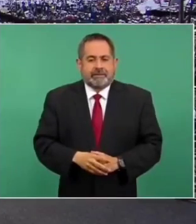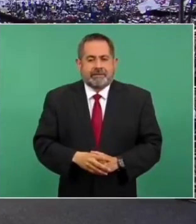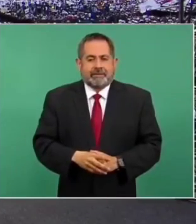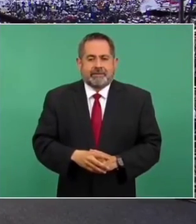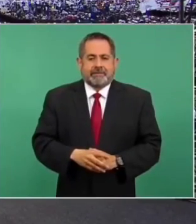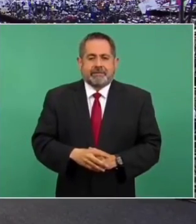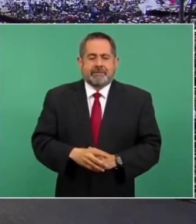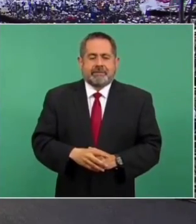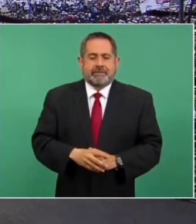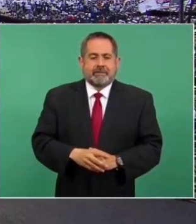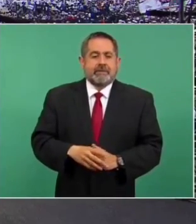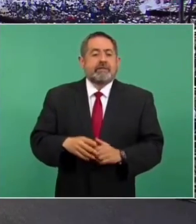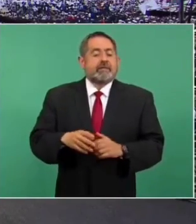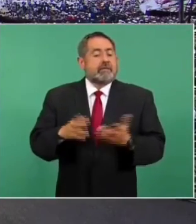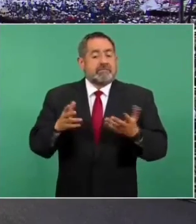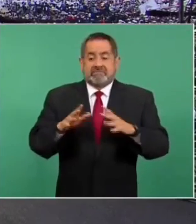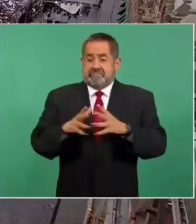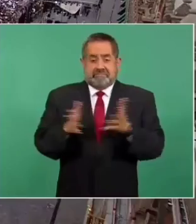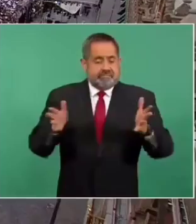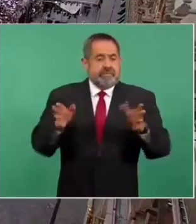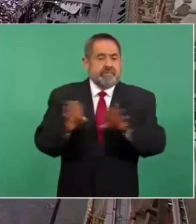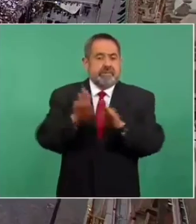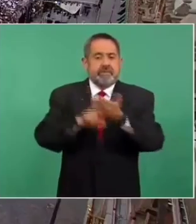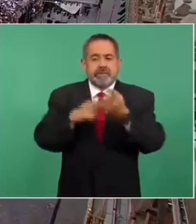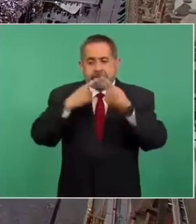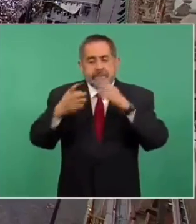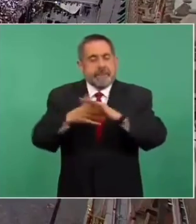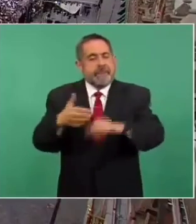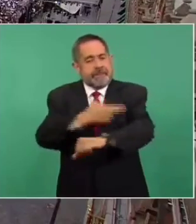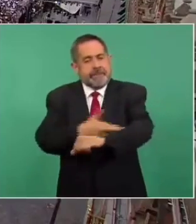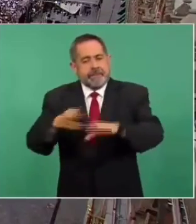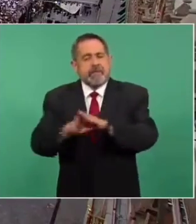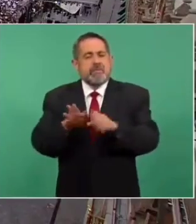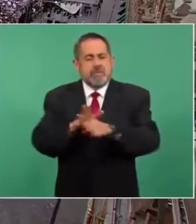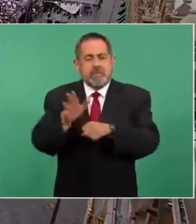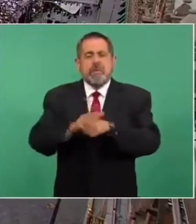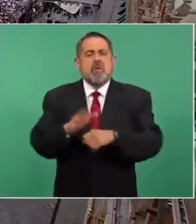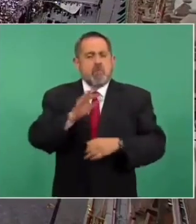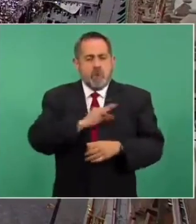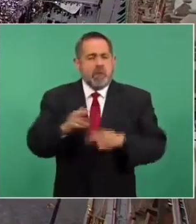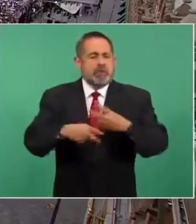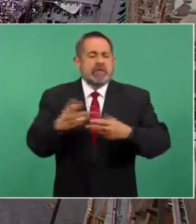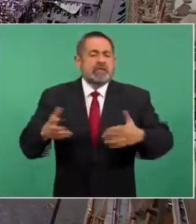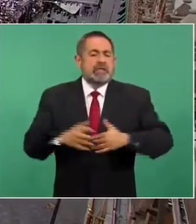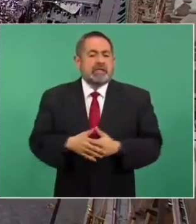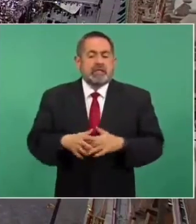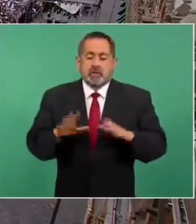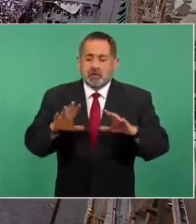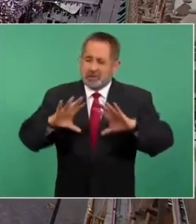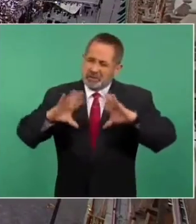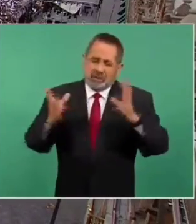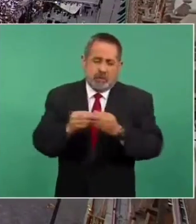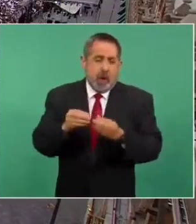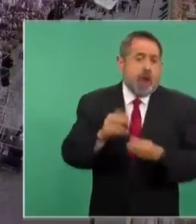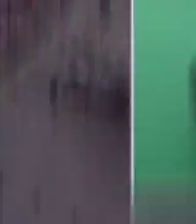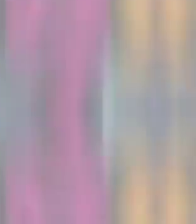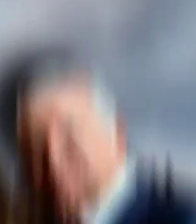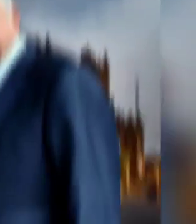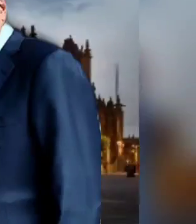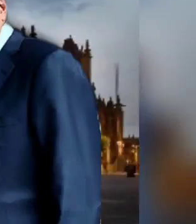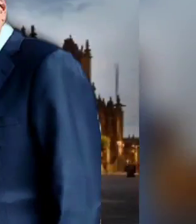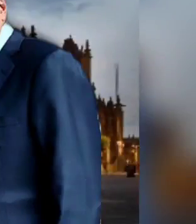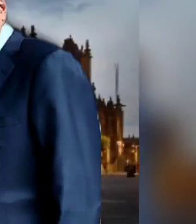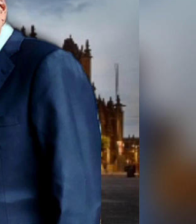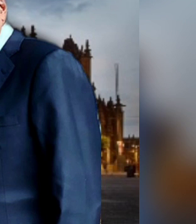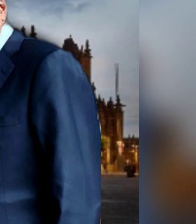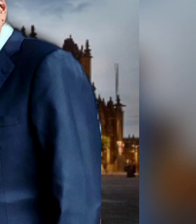presidente humilde, trabajador, solidario, esas cualidades que a muchas personas le falta. Creo que es así. Abrazo